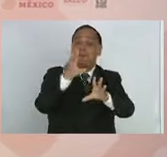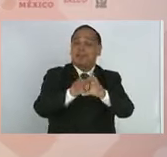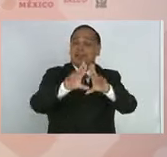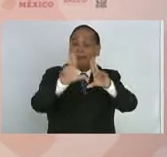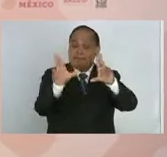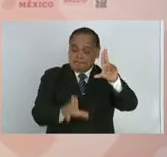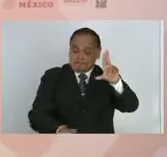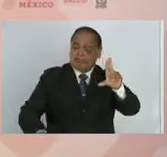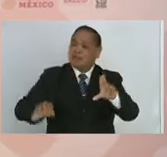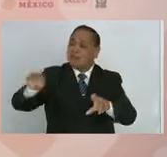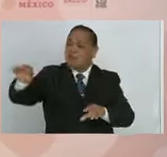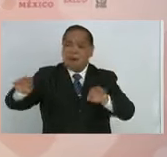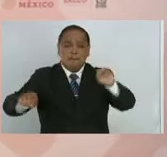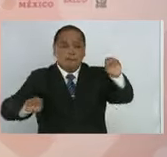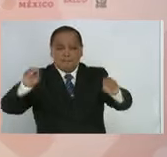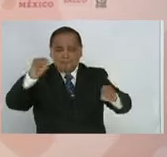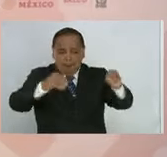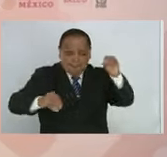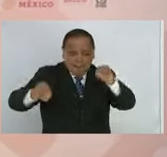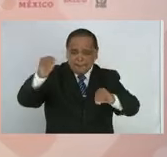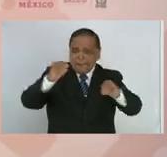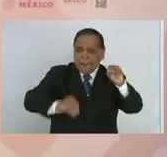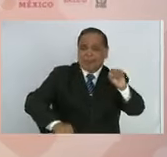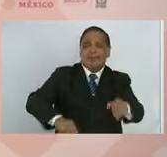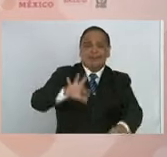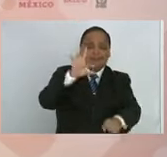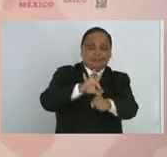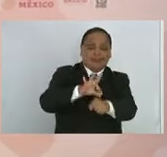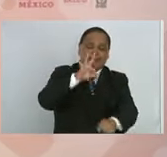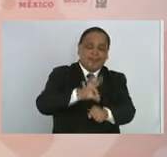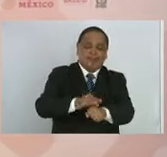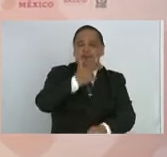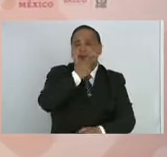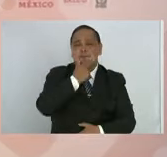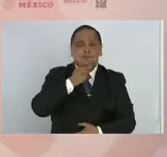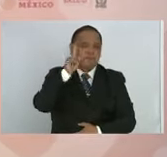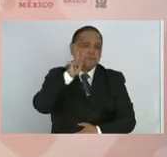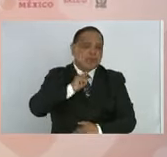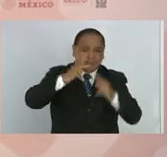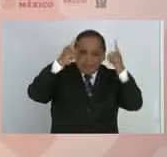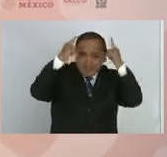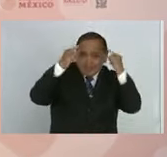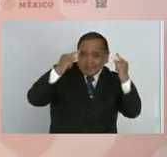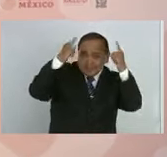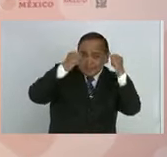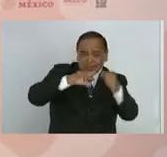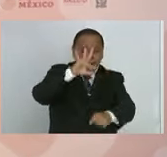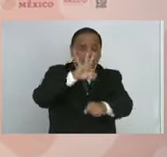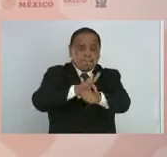con médicos, con enfermeras, con especialistas,